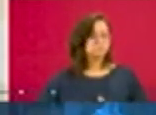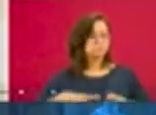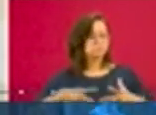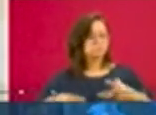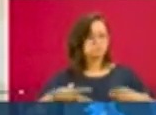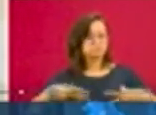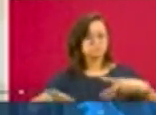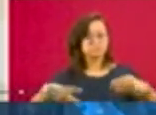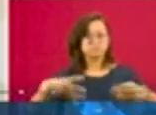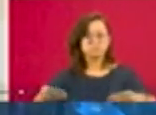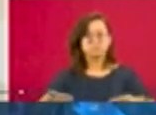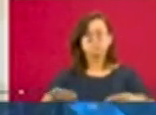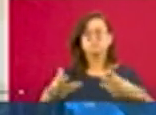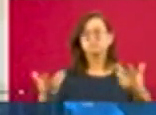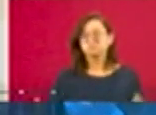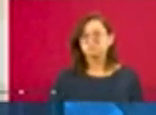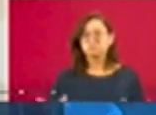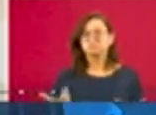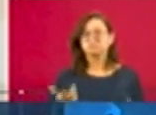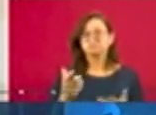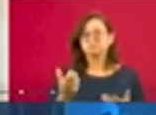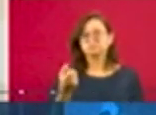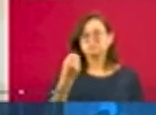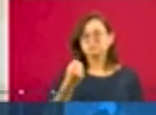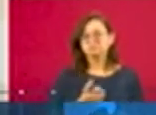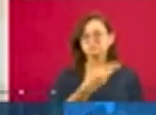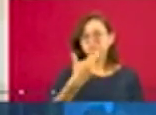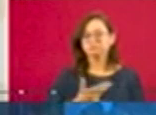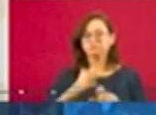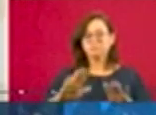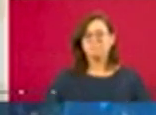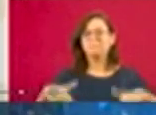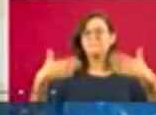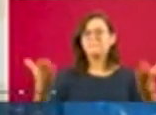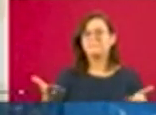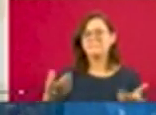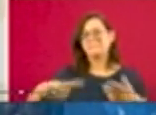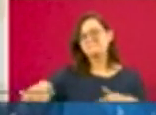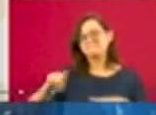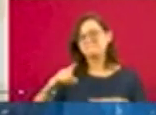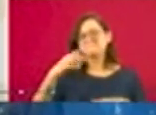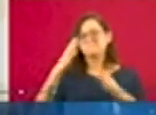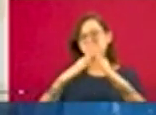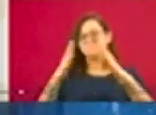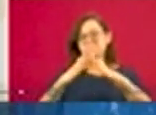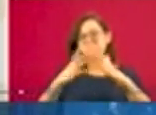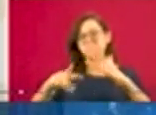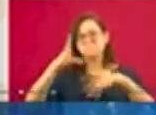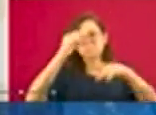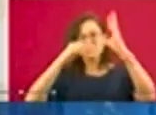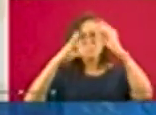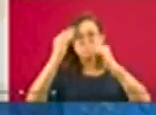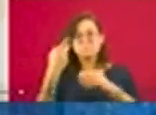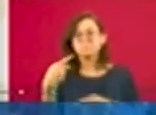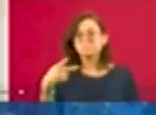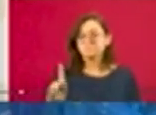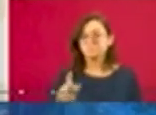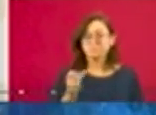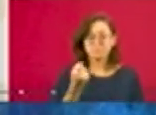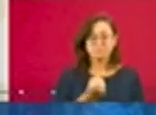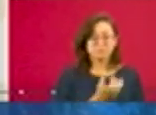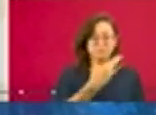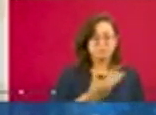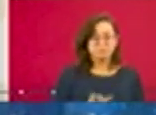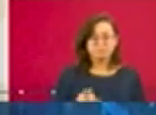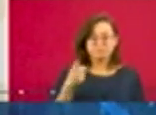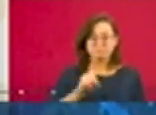hablo a nivel general, pero sí a nivel de educación. Muchos elementos de